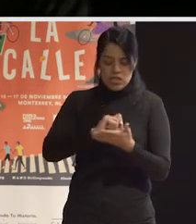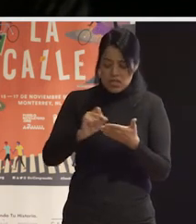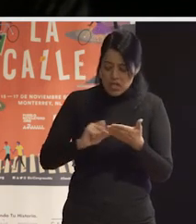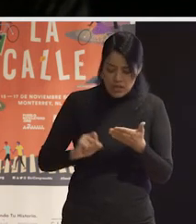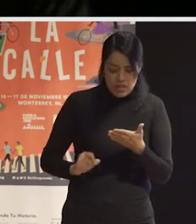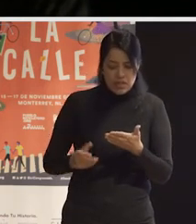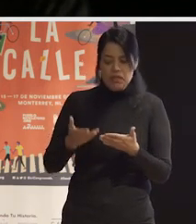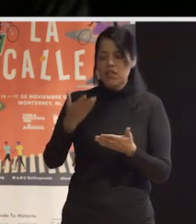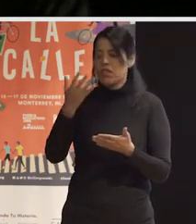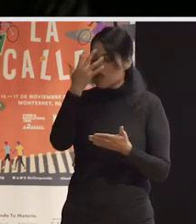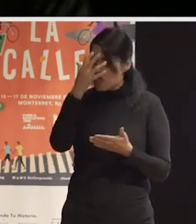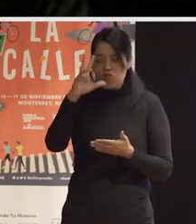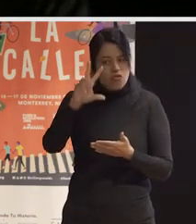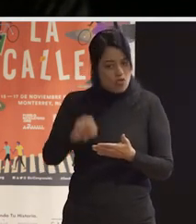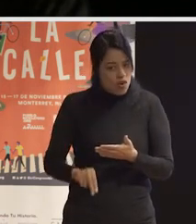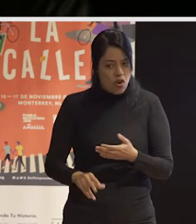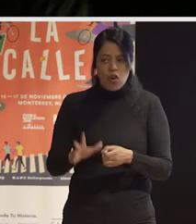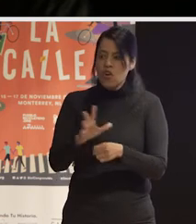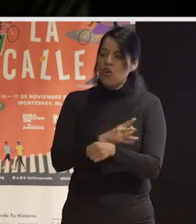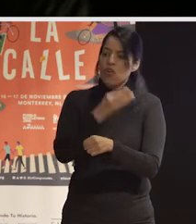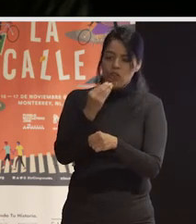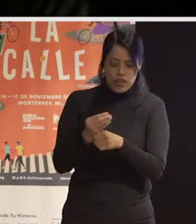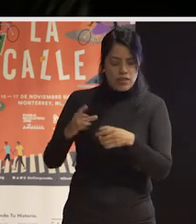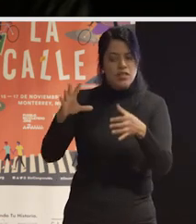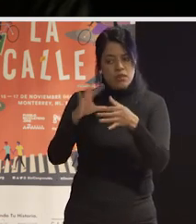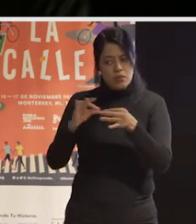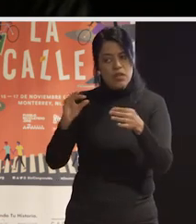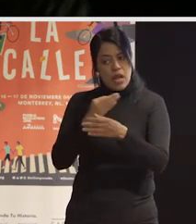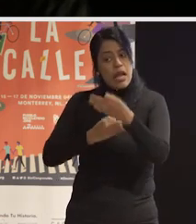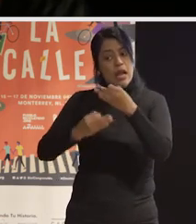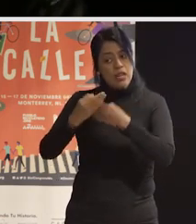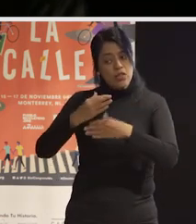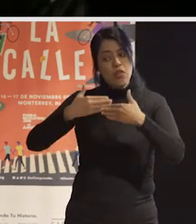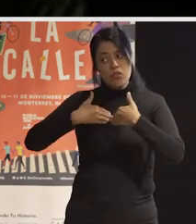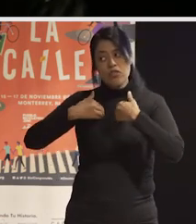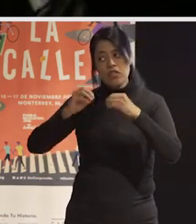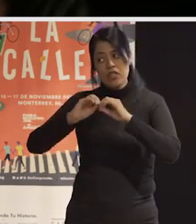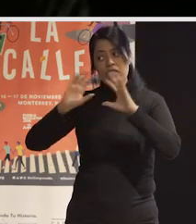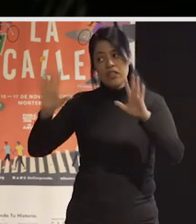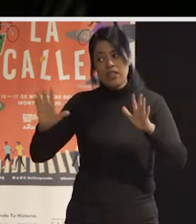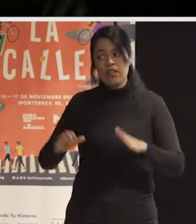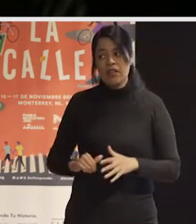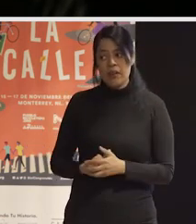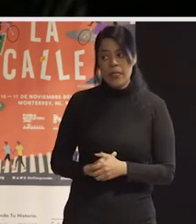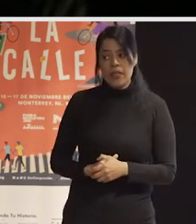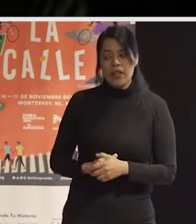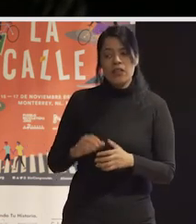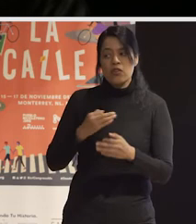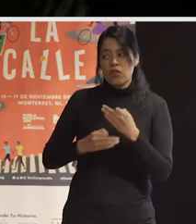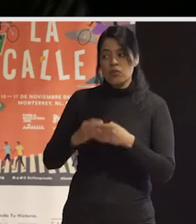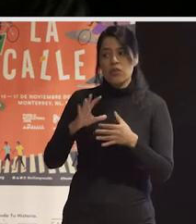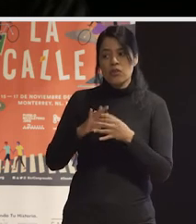o no haber entendido o no lo volvemos a explicar hasta que todos entendieron y todos podamos a ciencia este explicar